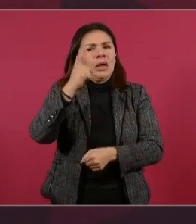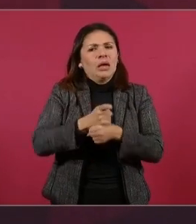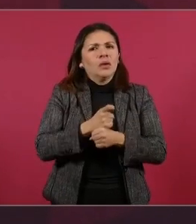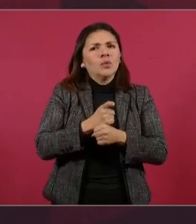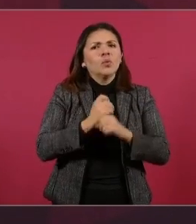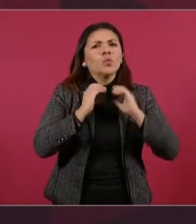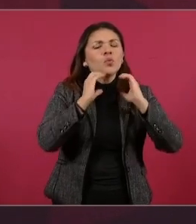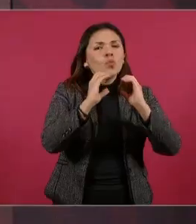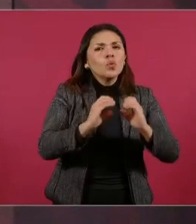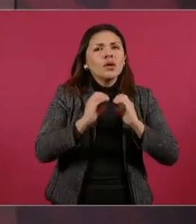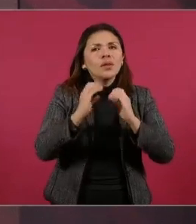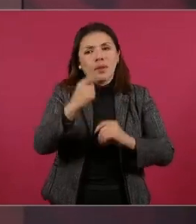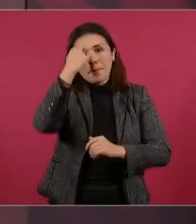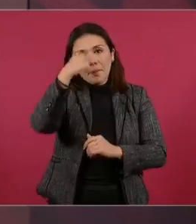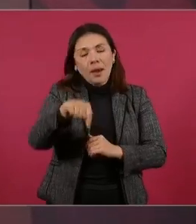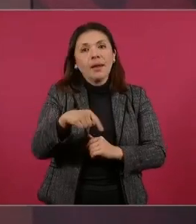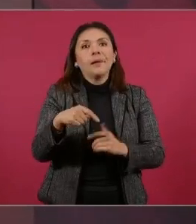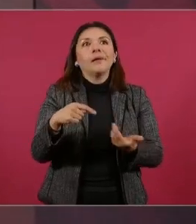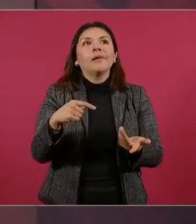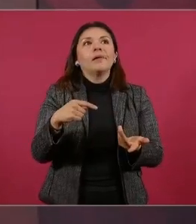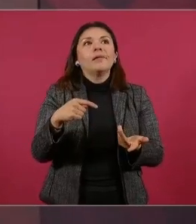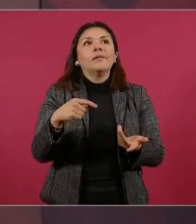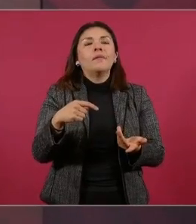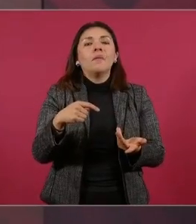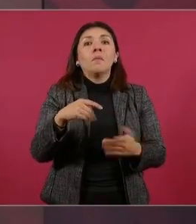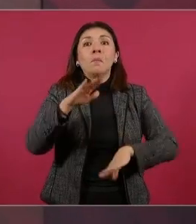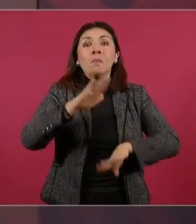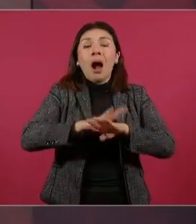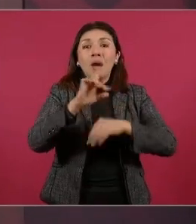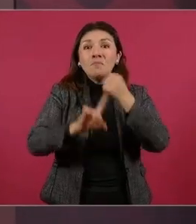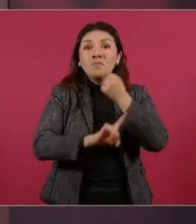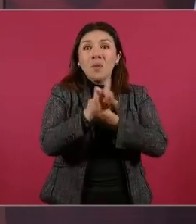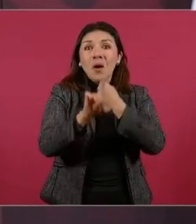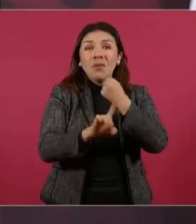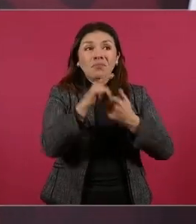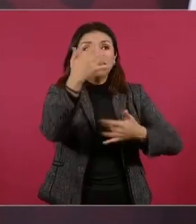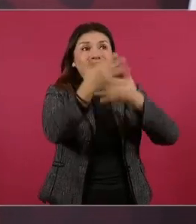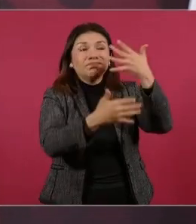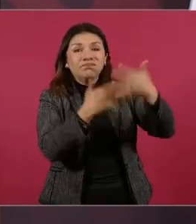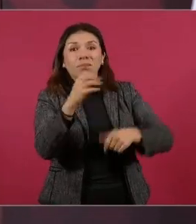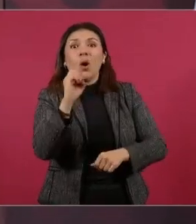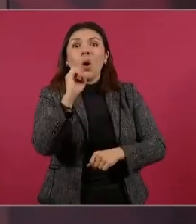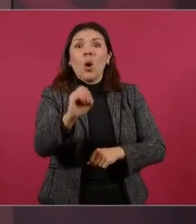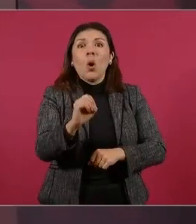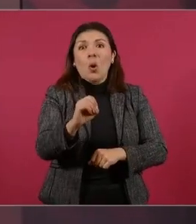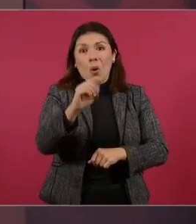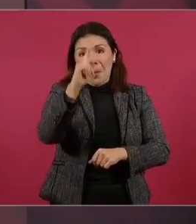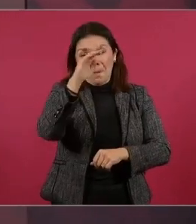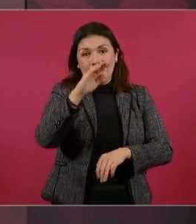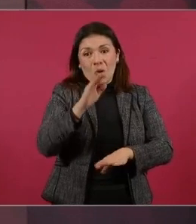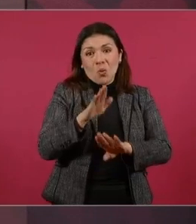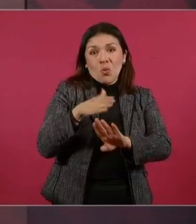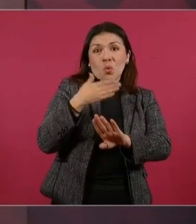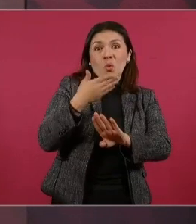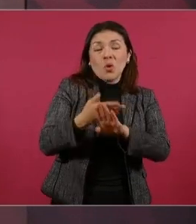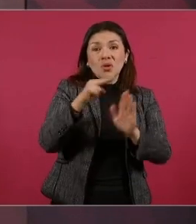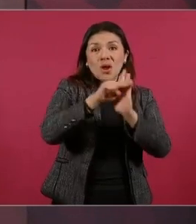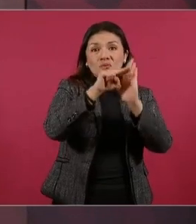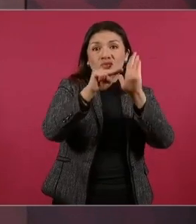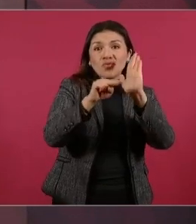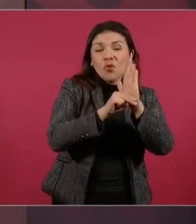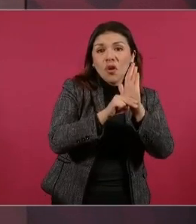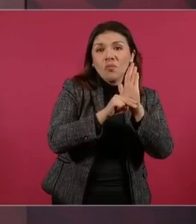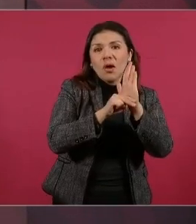el no eh afectar el no violentar las